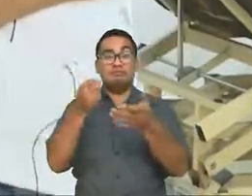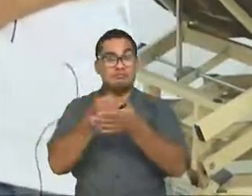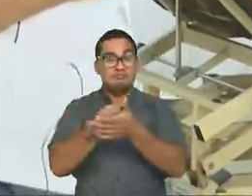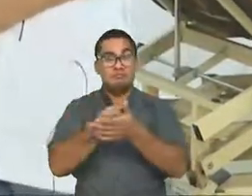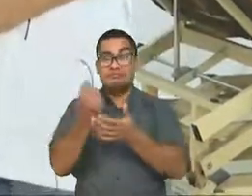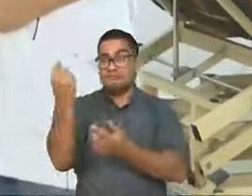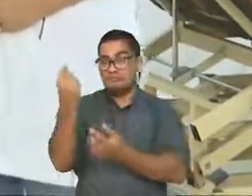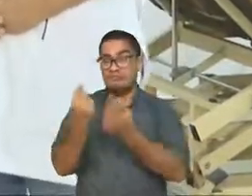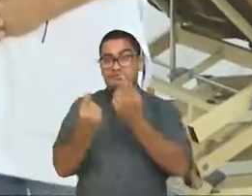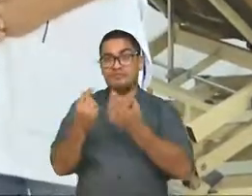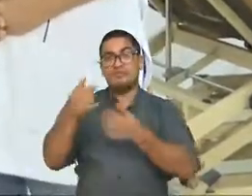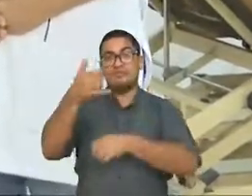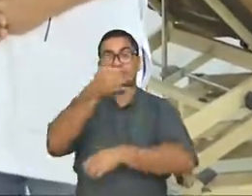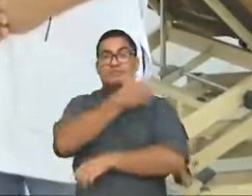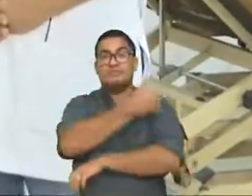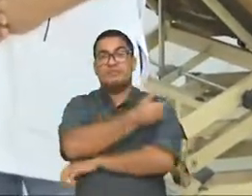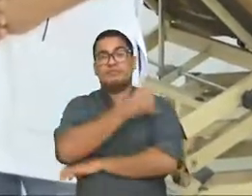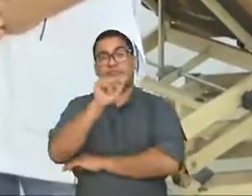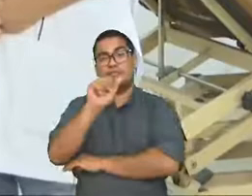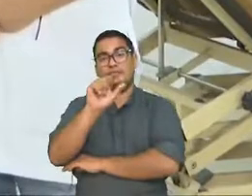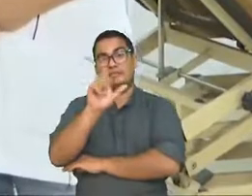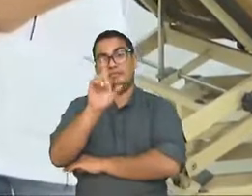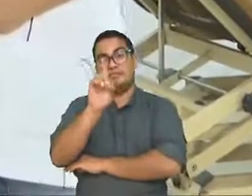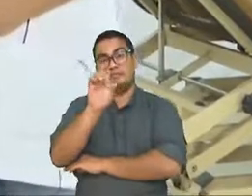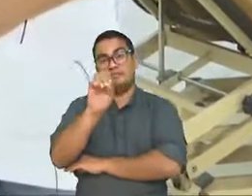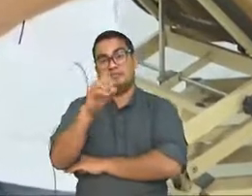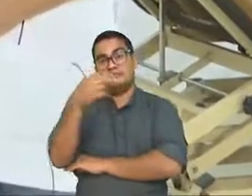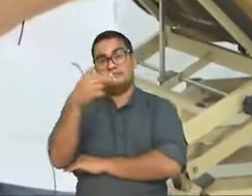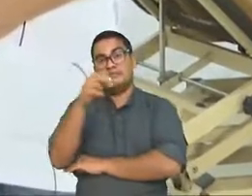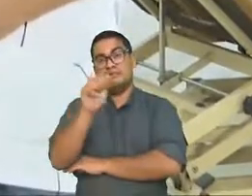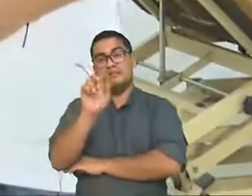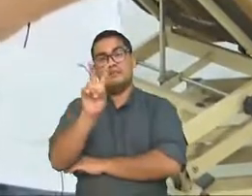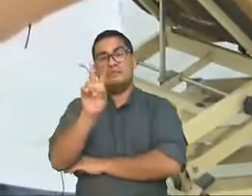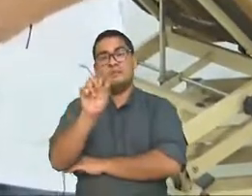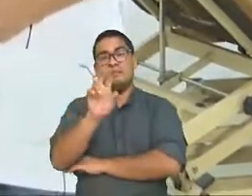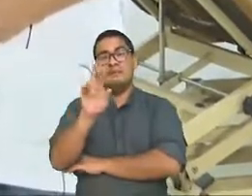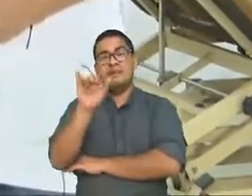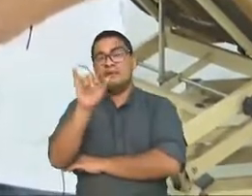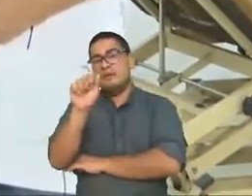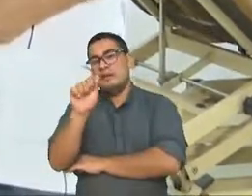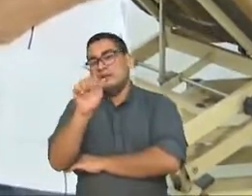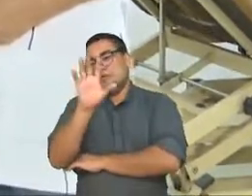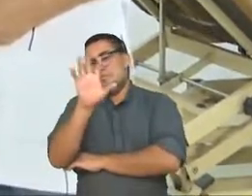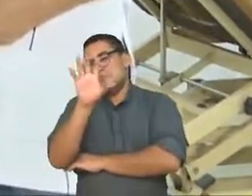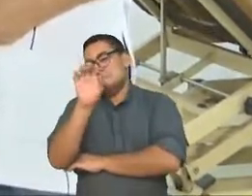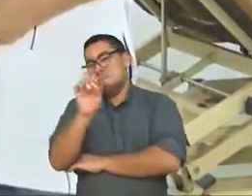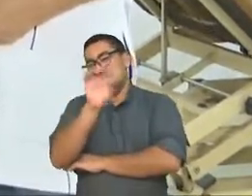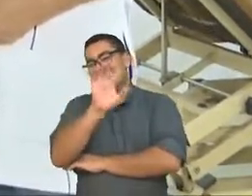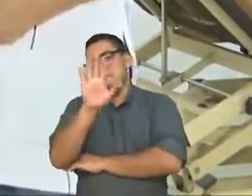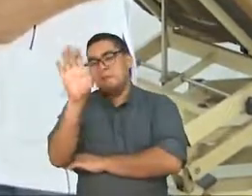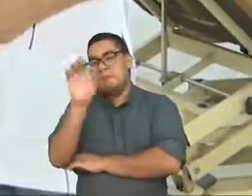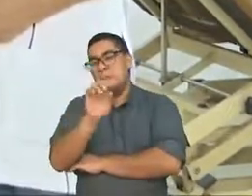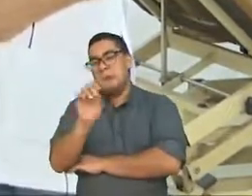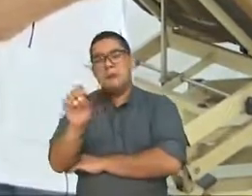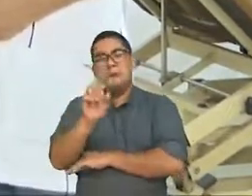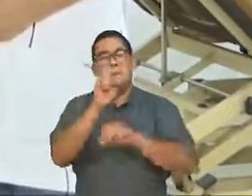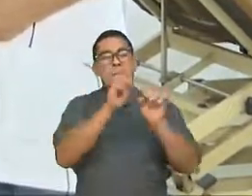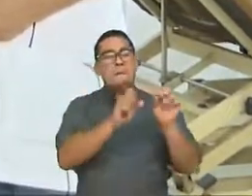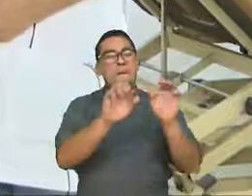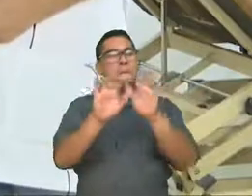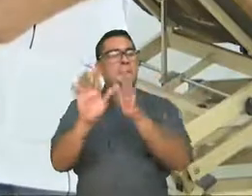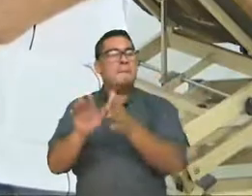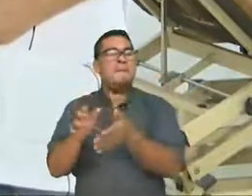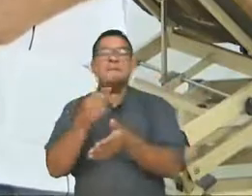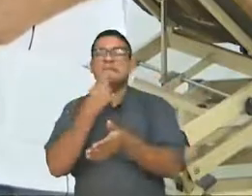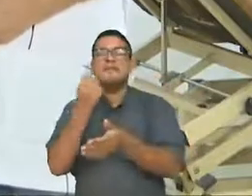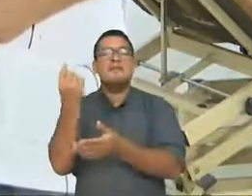Aldo Chavarría, que usted me dice que anda entre el 50 y 55%, ¿qué tipo de población es, femenina, masculina? ¿Quiénes